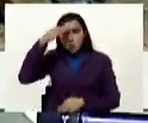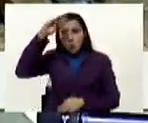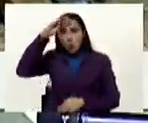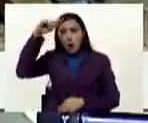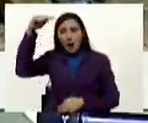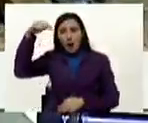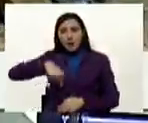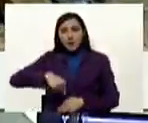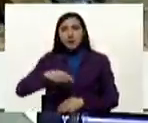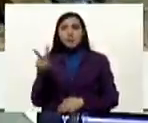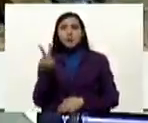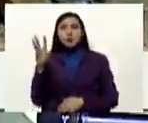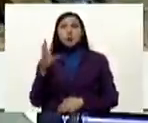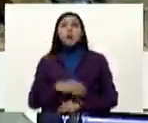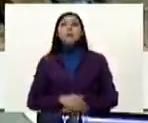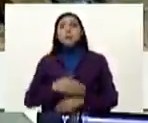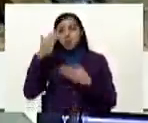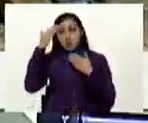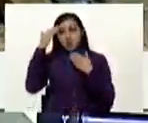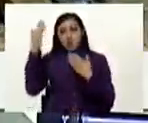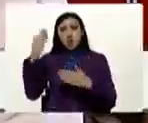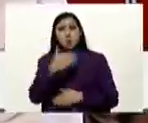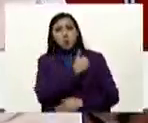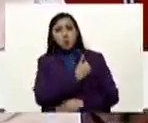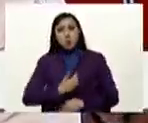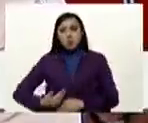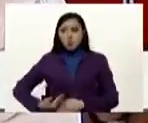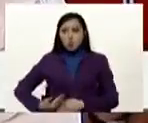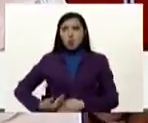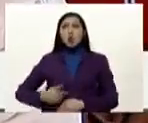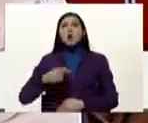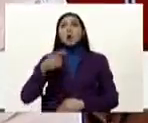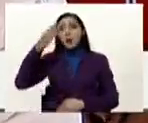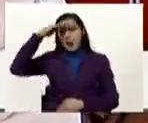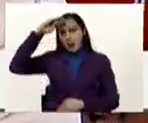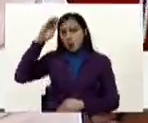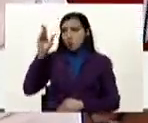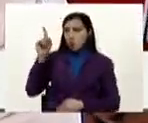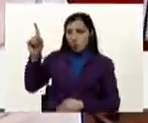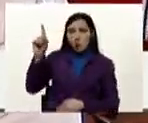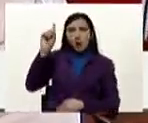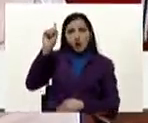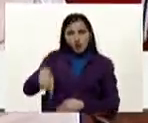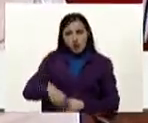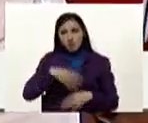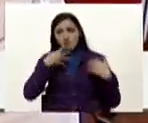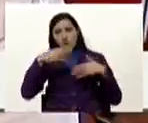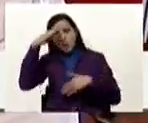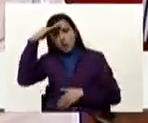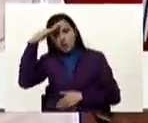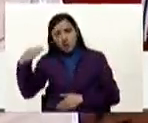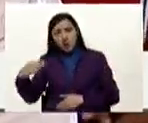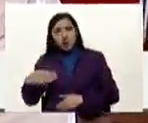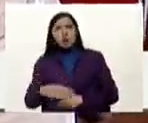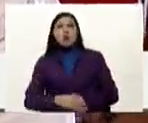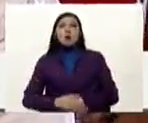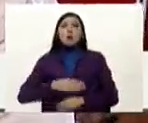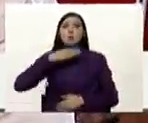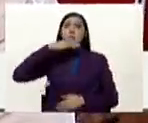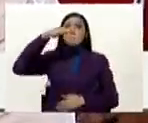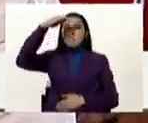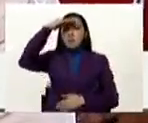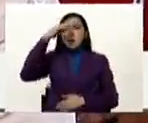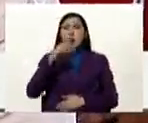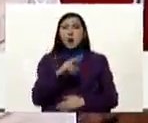Venezuela. Mi saludo al presidente Díaz-Canel, al general de ejército, padre